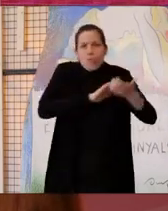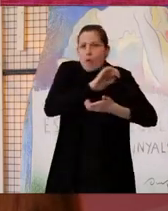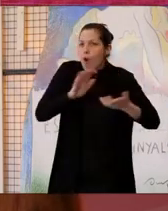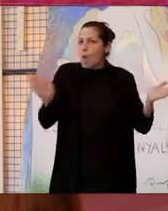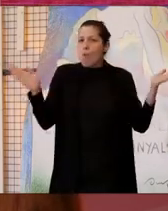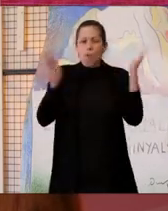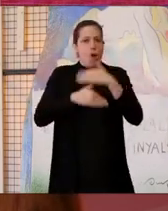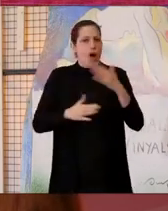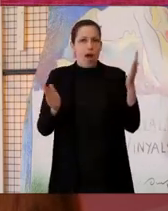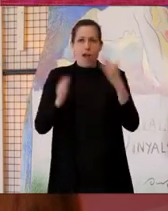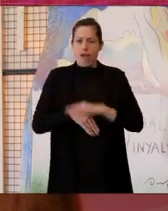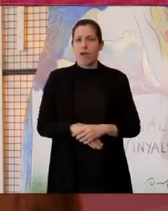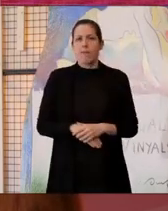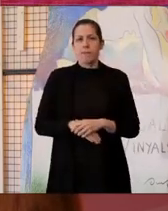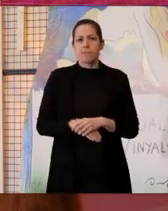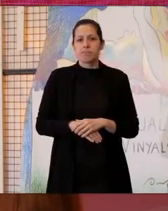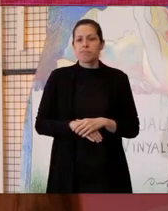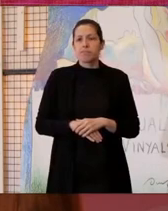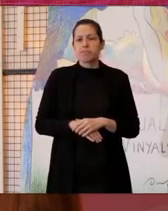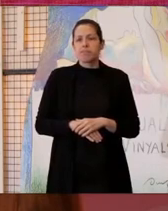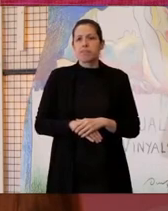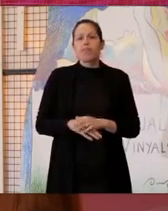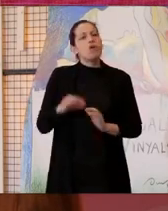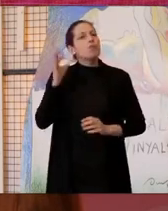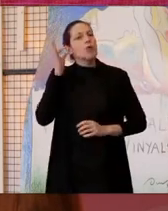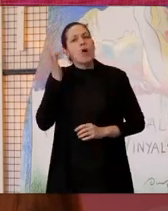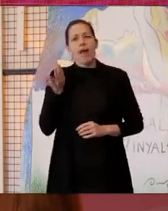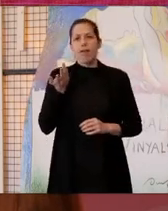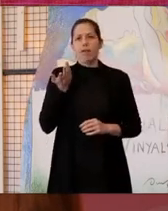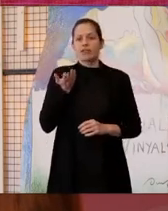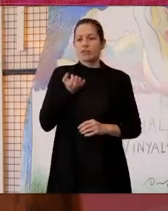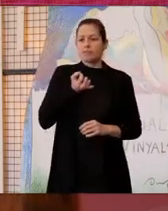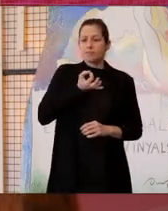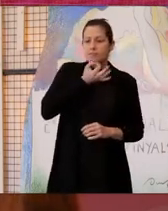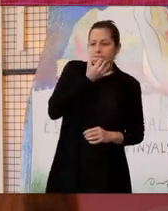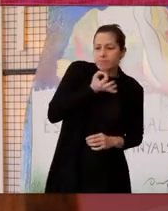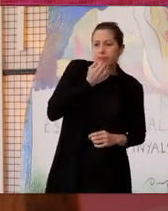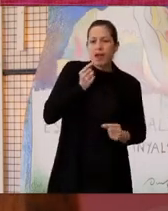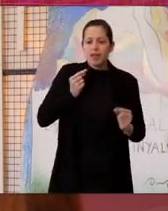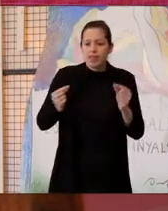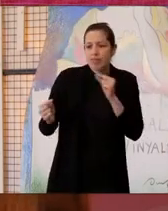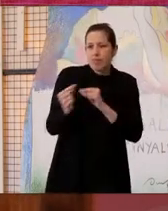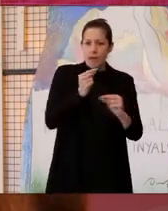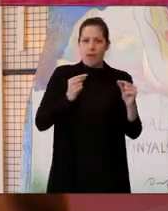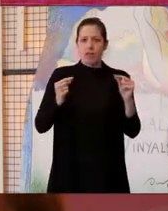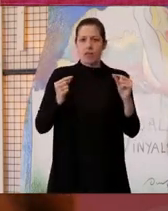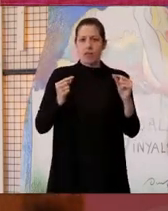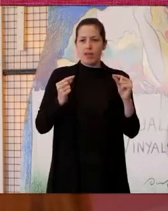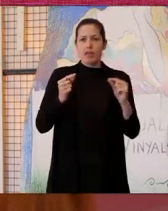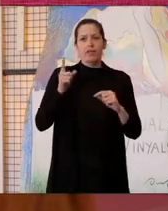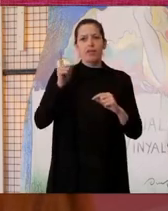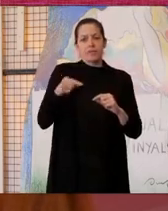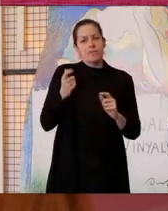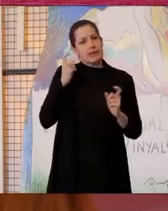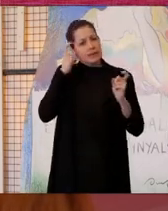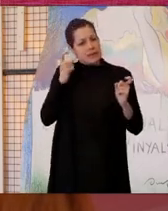hace sin violencia las mujeres han usado el argumento la discusión la persuasión